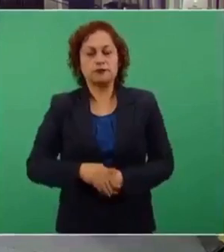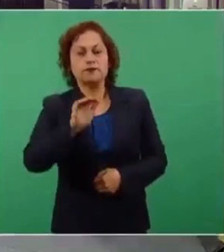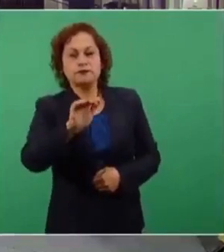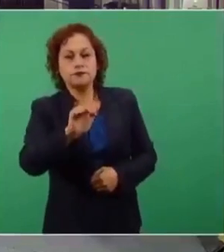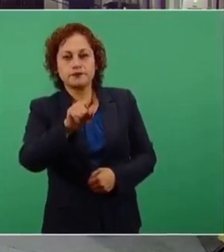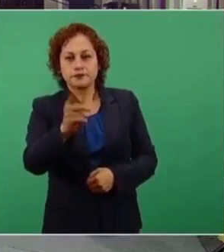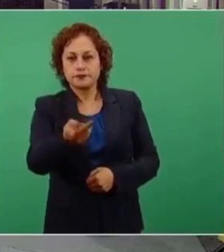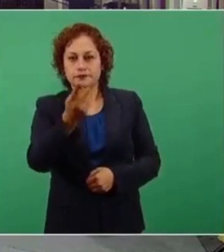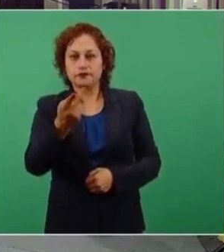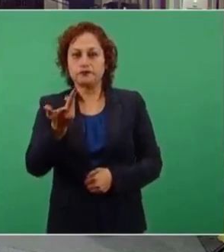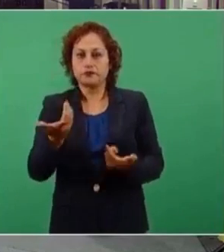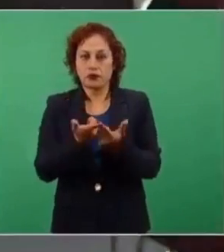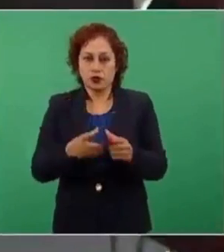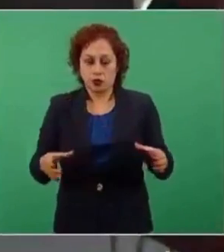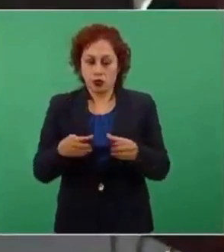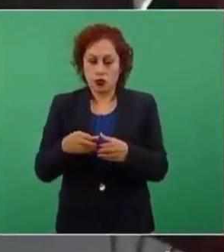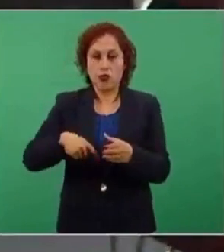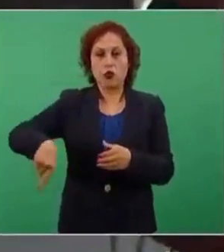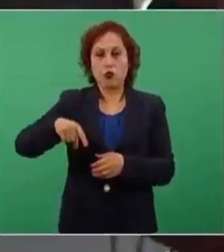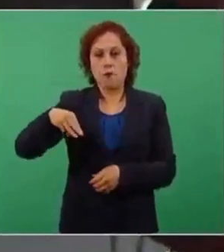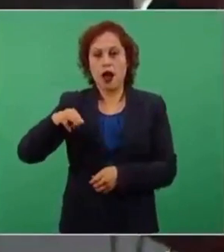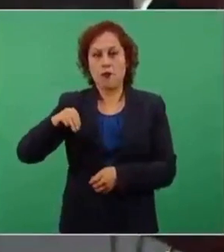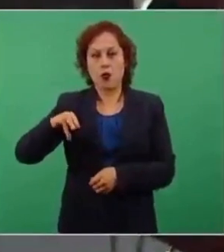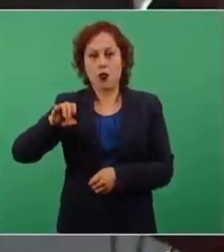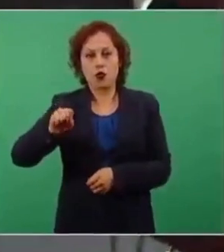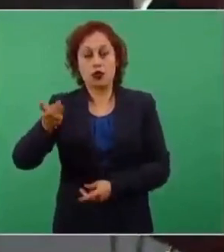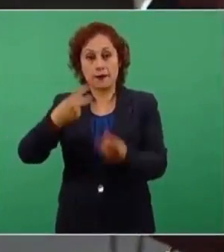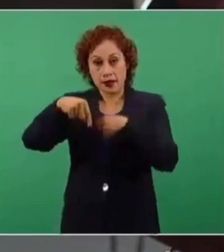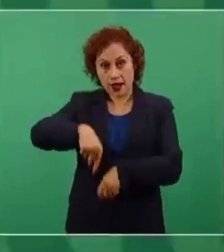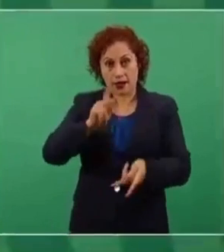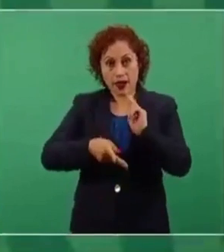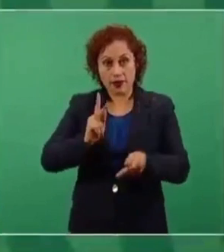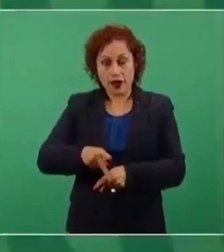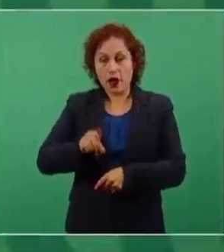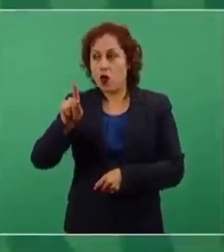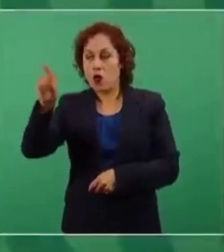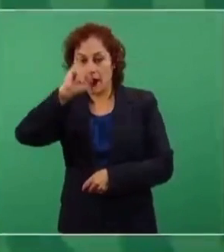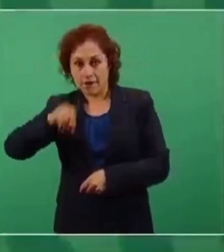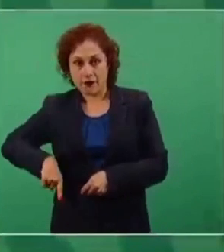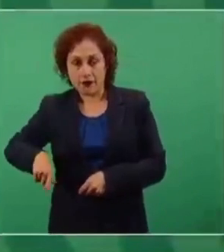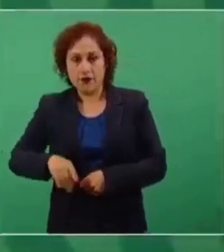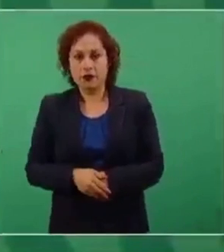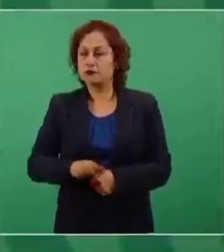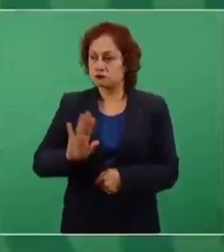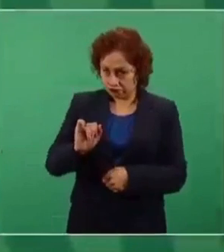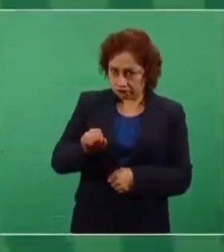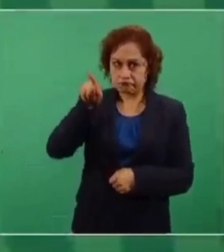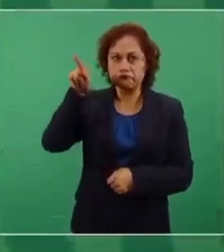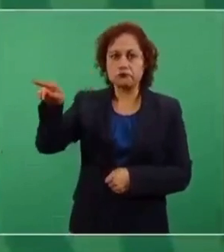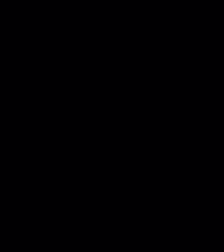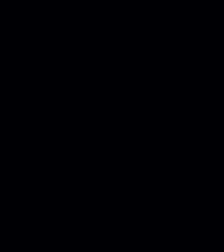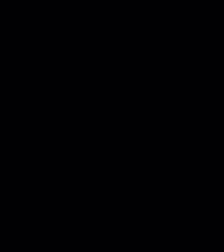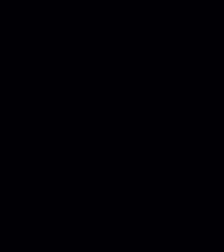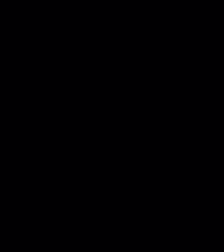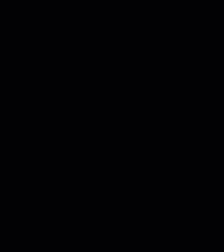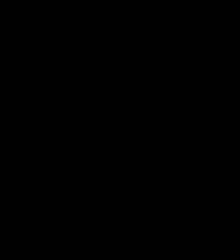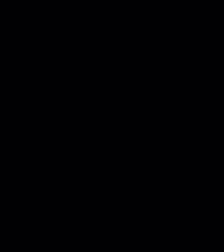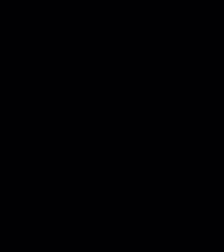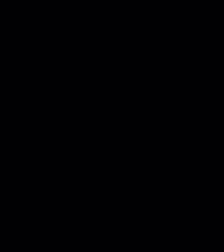¿y entonces esta brigada Malagunta tendría que hablar más bien con el gobierno de la Ciudad de México? No, usted aquí no lo supondré. No, con el gobierno de la ciudad.